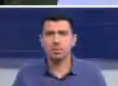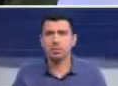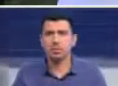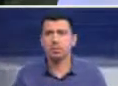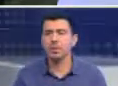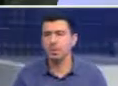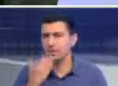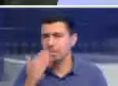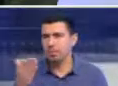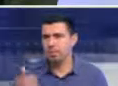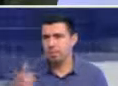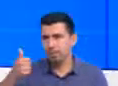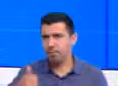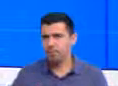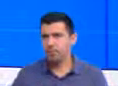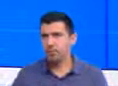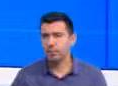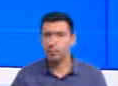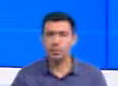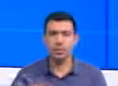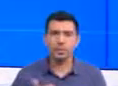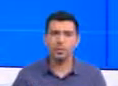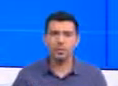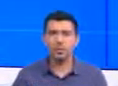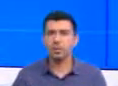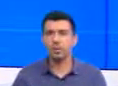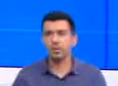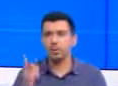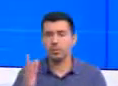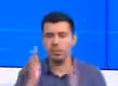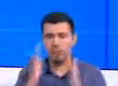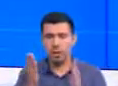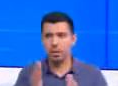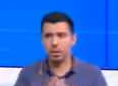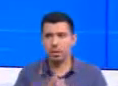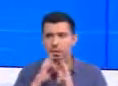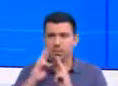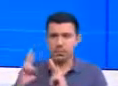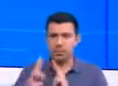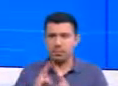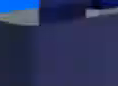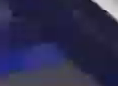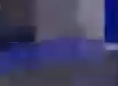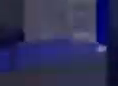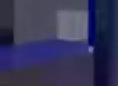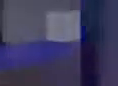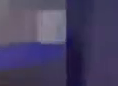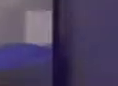mayor, muchísimas gracias nuevamente por su atención, por estarnos acompañando.